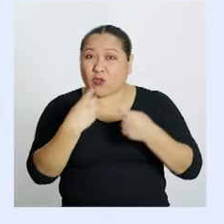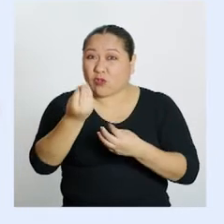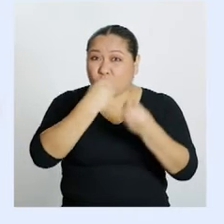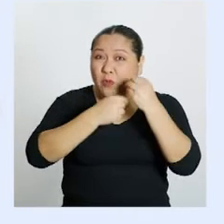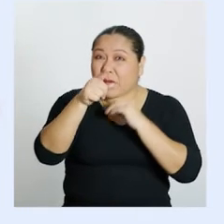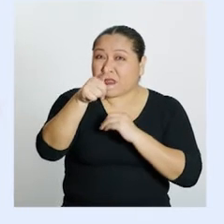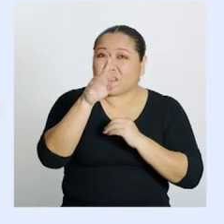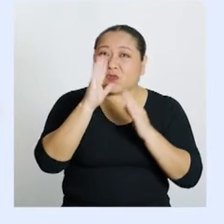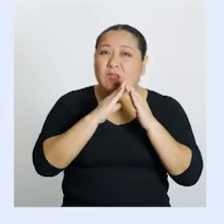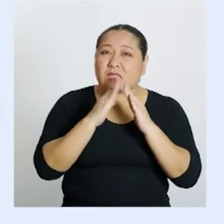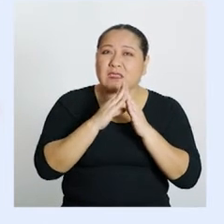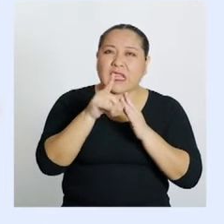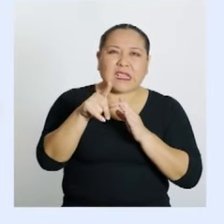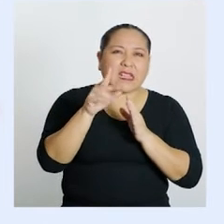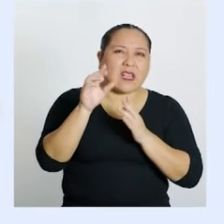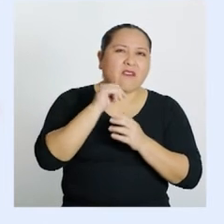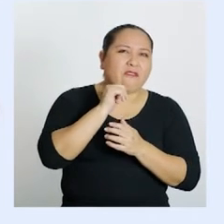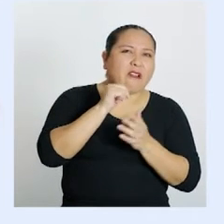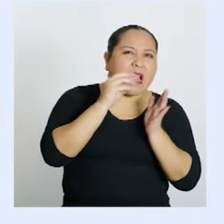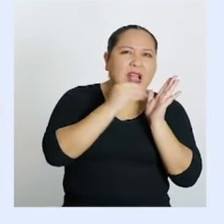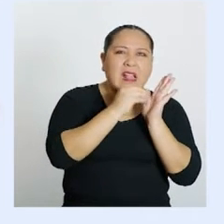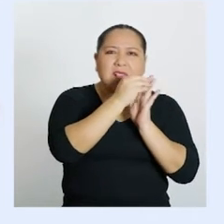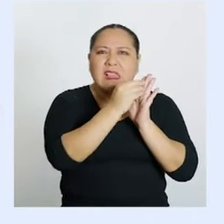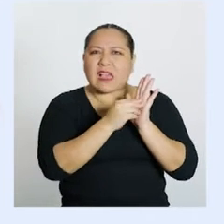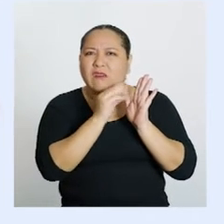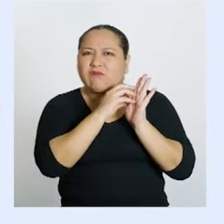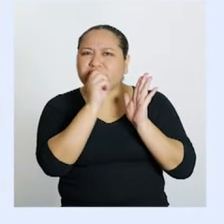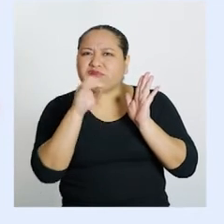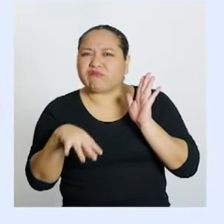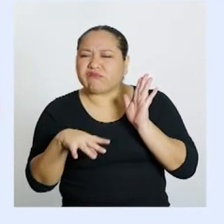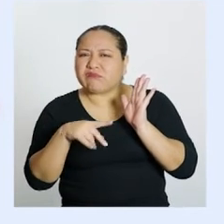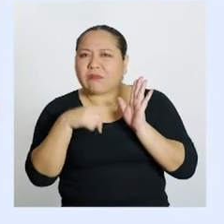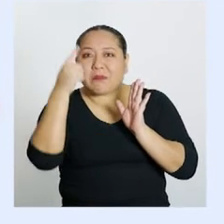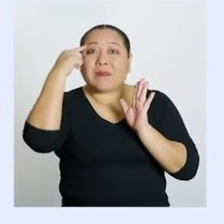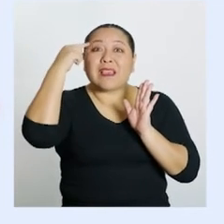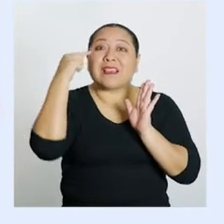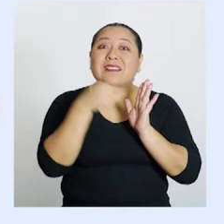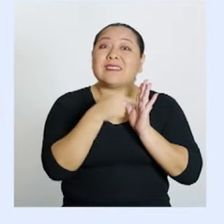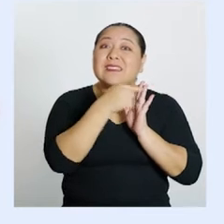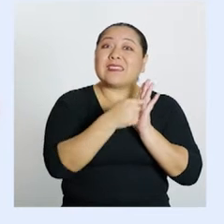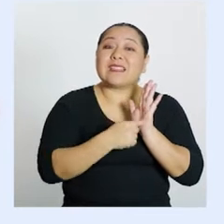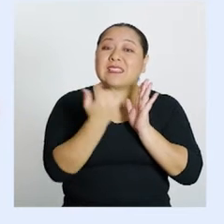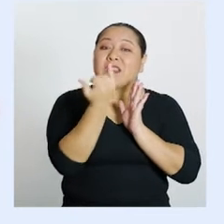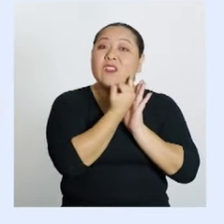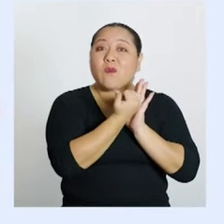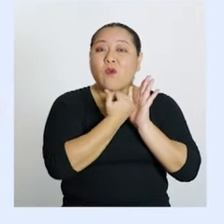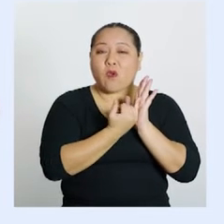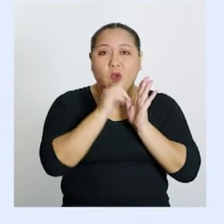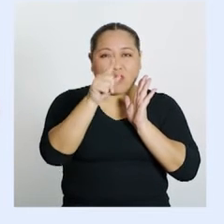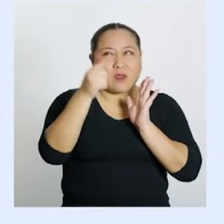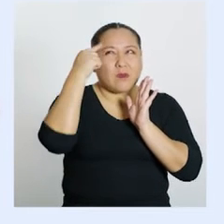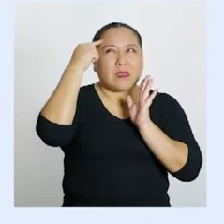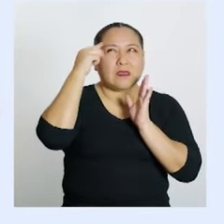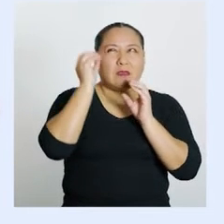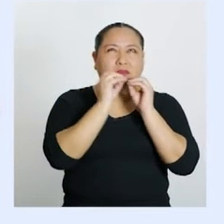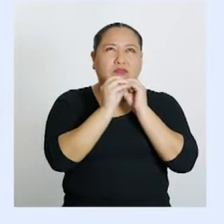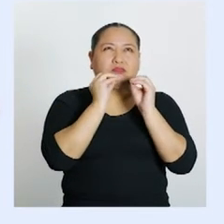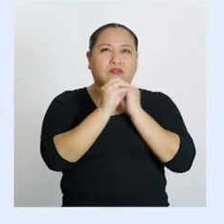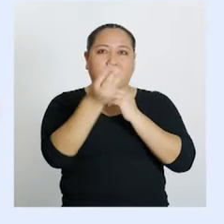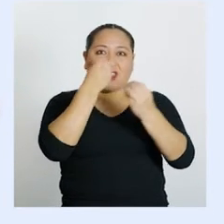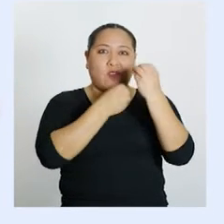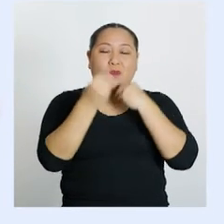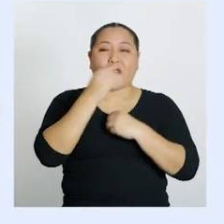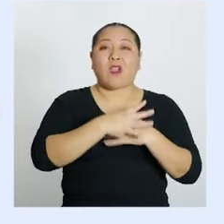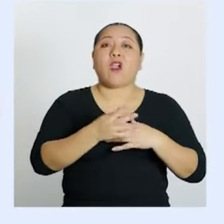casa? ¿Algo les falta, algo les sobra? Piensen en esta gráfica cuando quieran adecuar su menú para